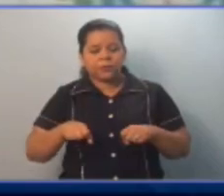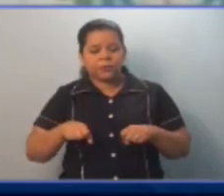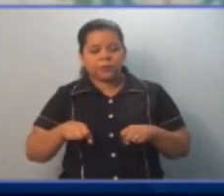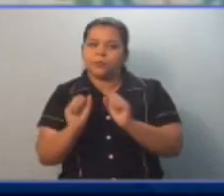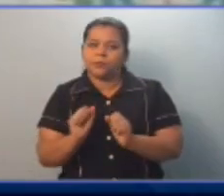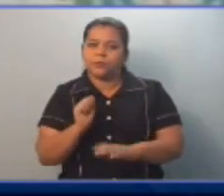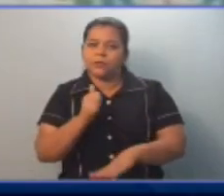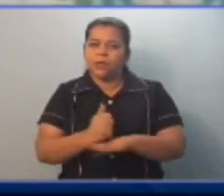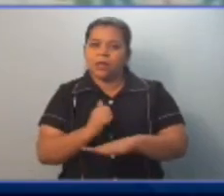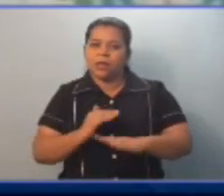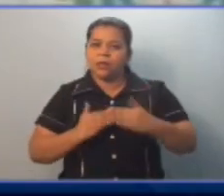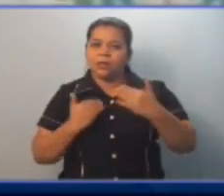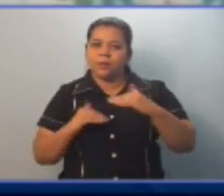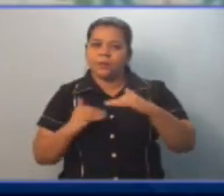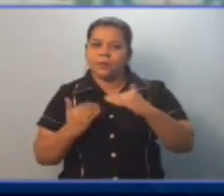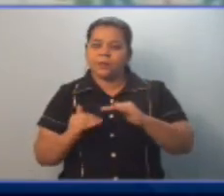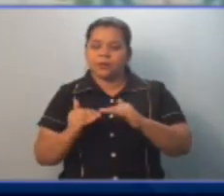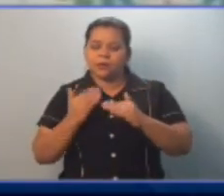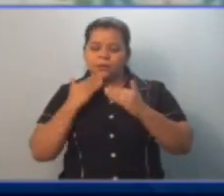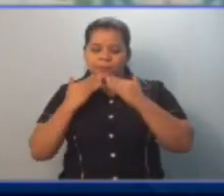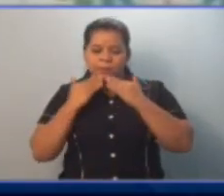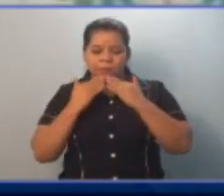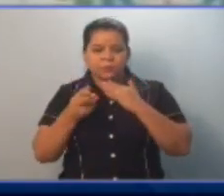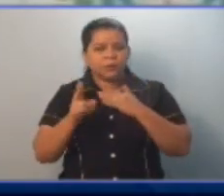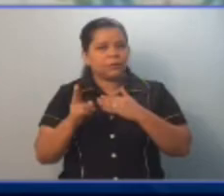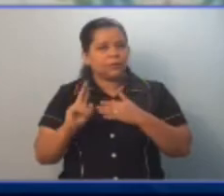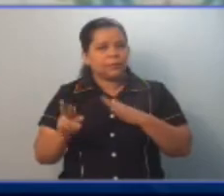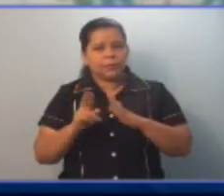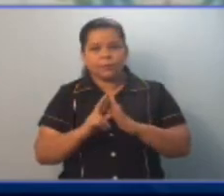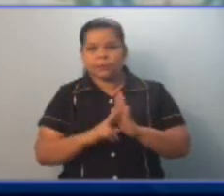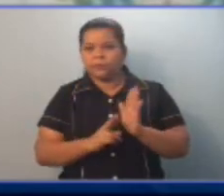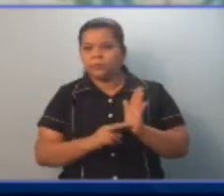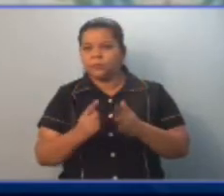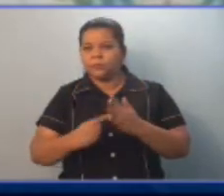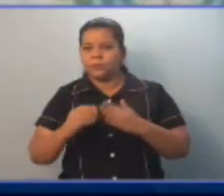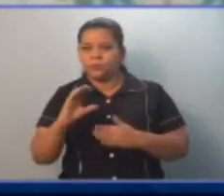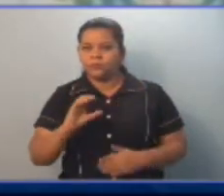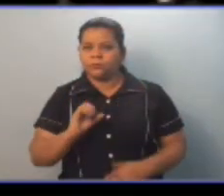establecer como límite una interpretación la misma norma constitucional.